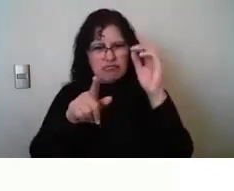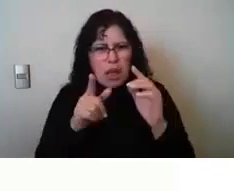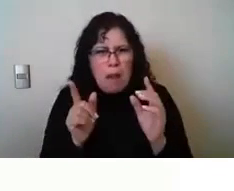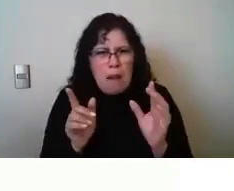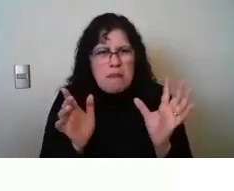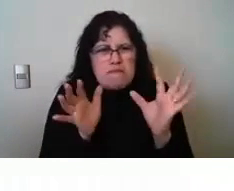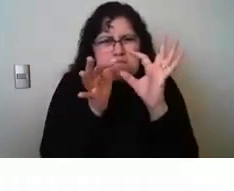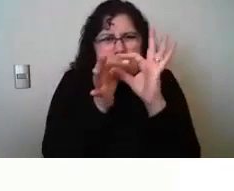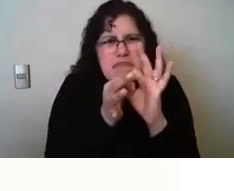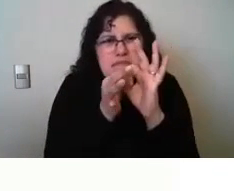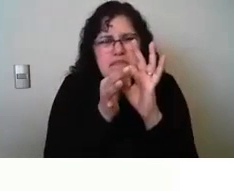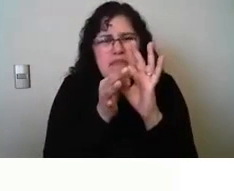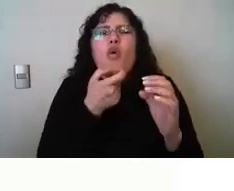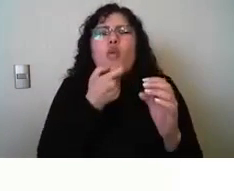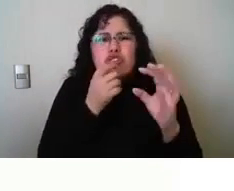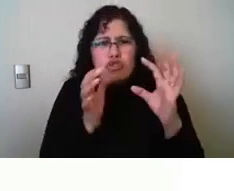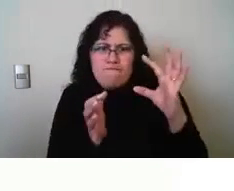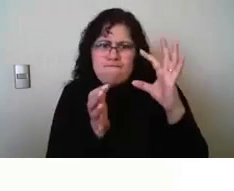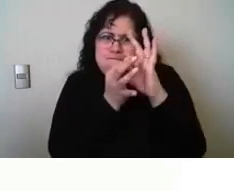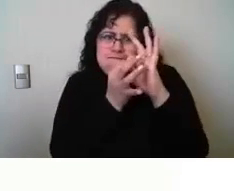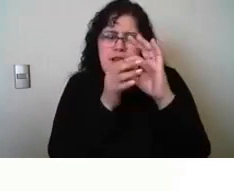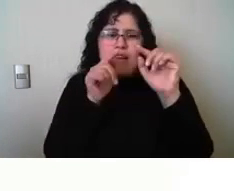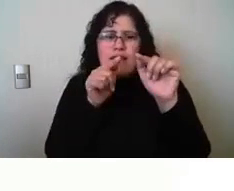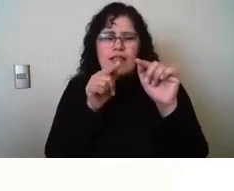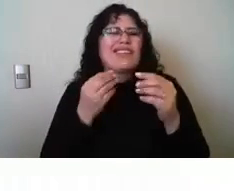lámina cribosa del etmoide, que van a generar